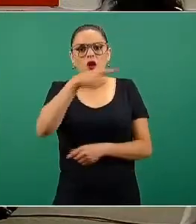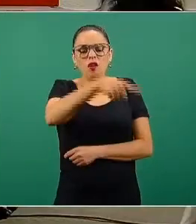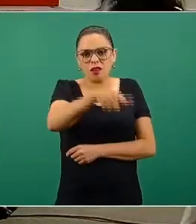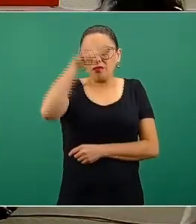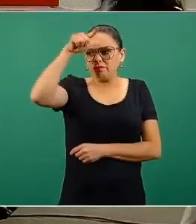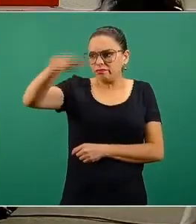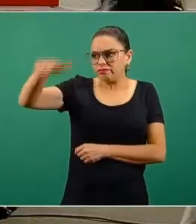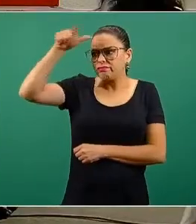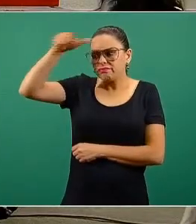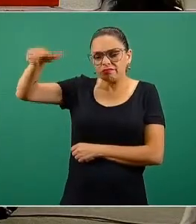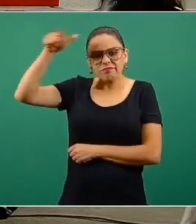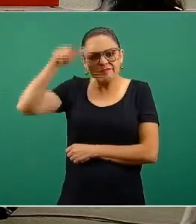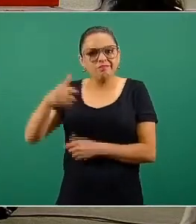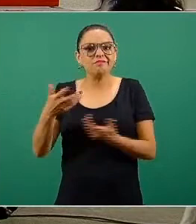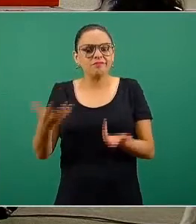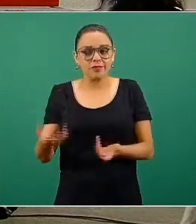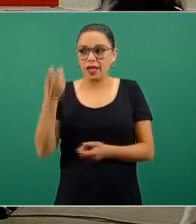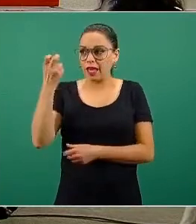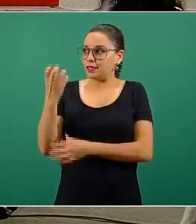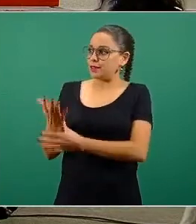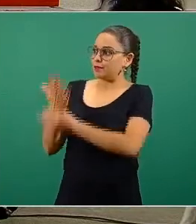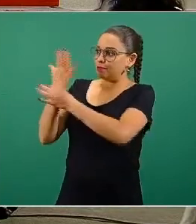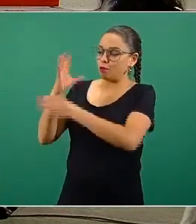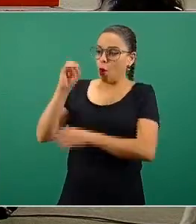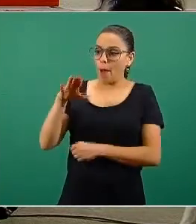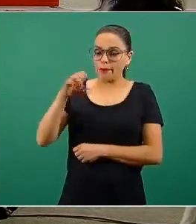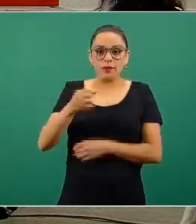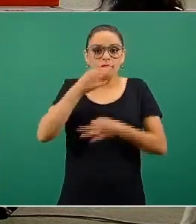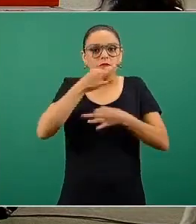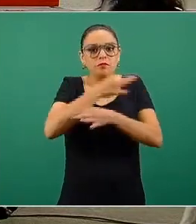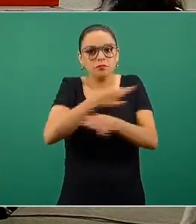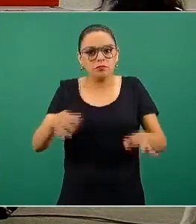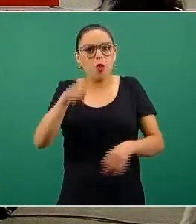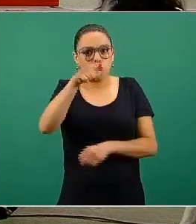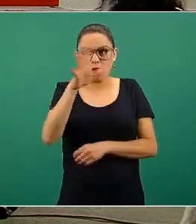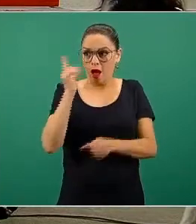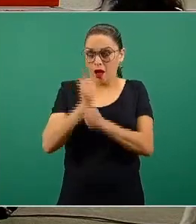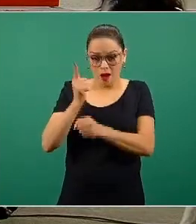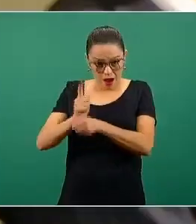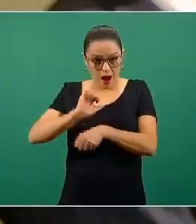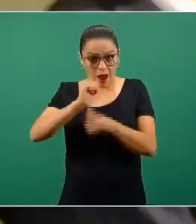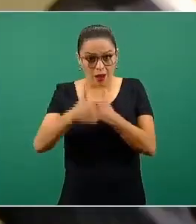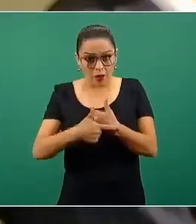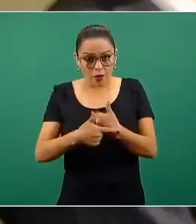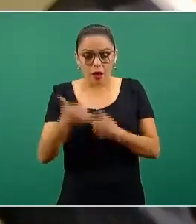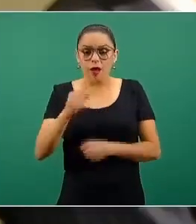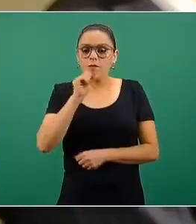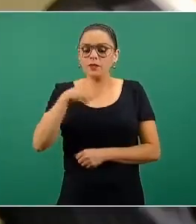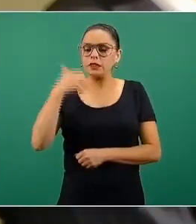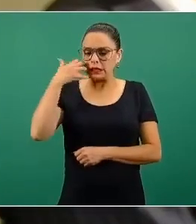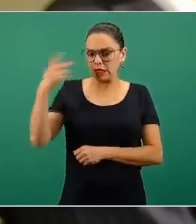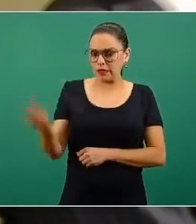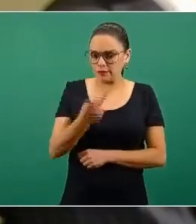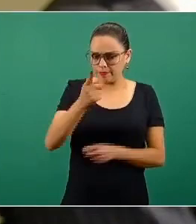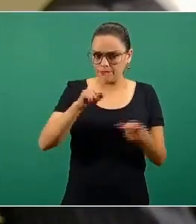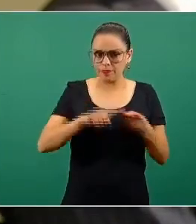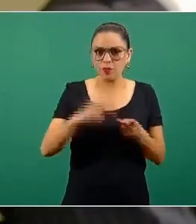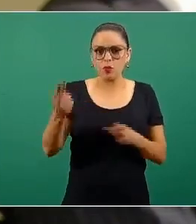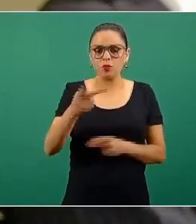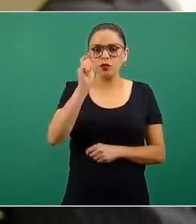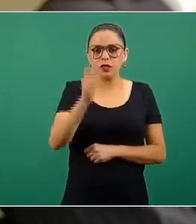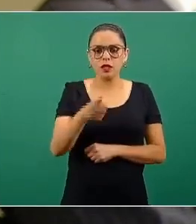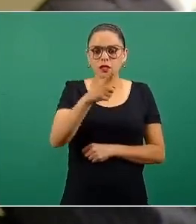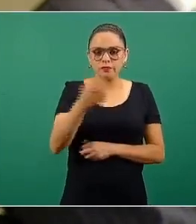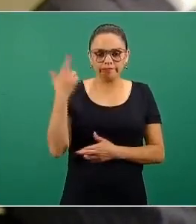alerta o anuncio que hizo la Organización Mundial de la Salud? Y también preguntarles, ustedes están haciendo un análisis de la red